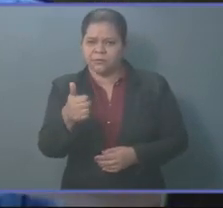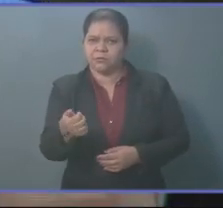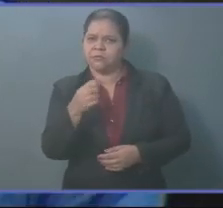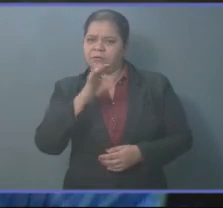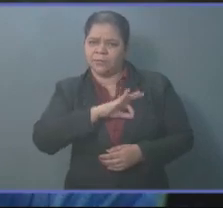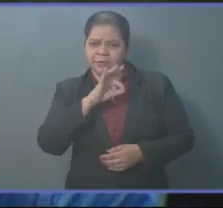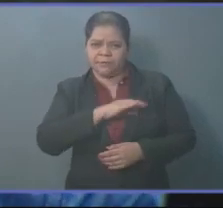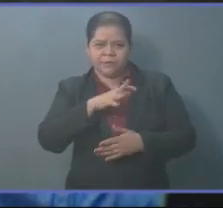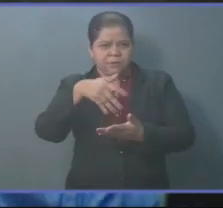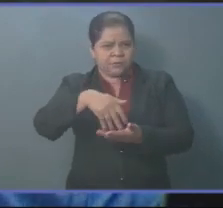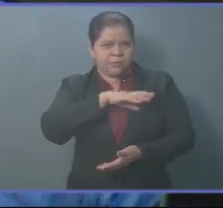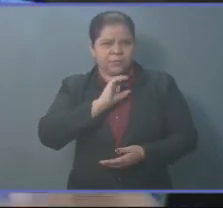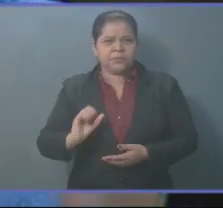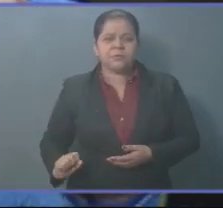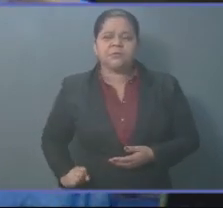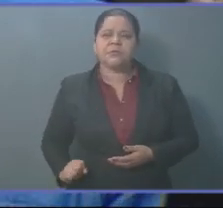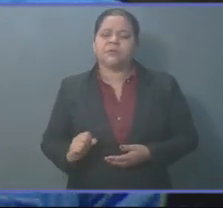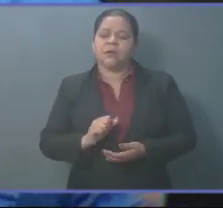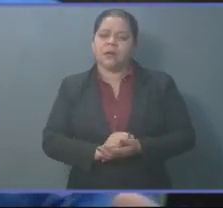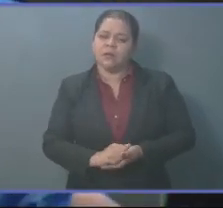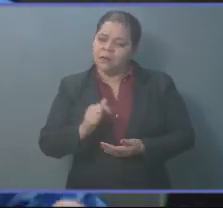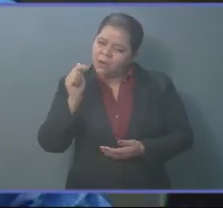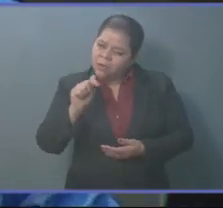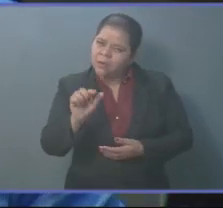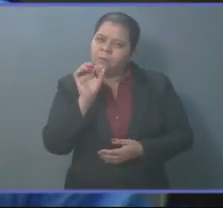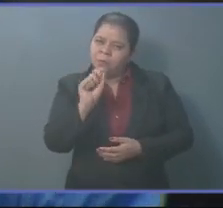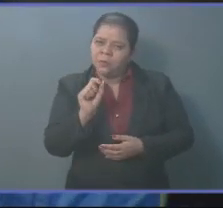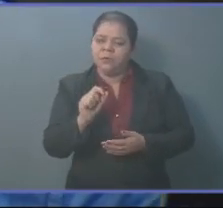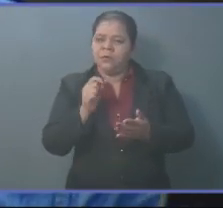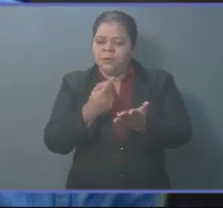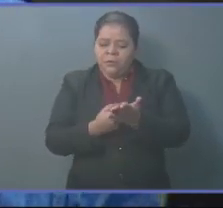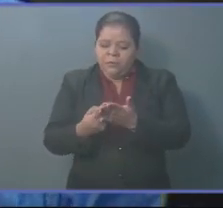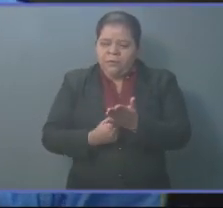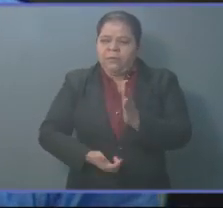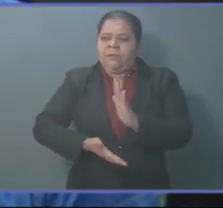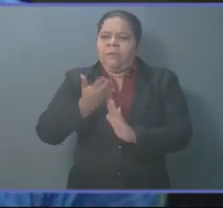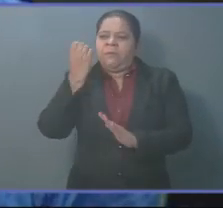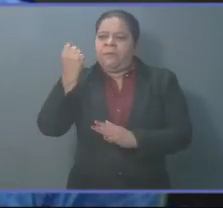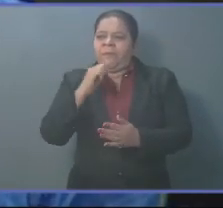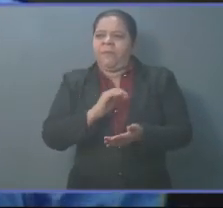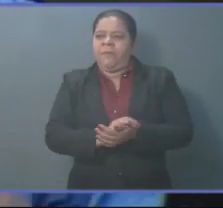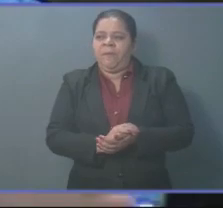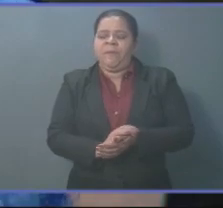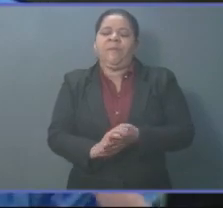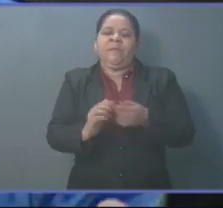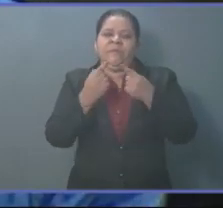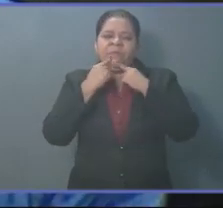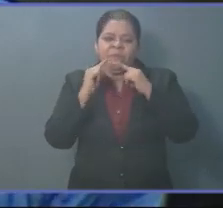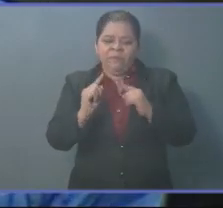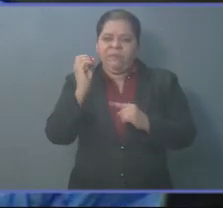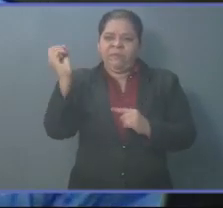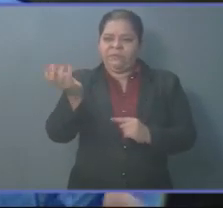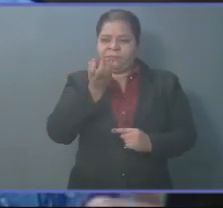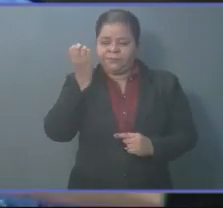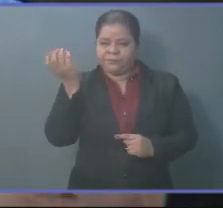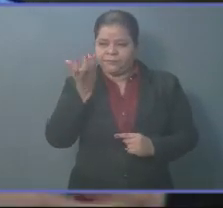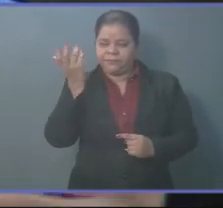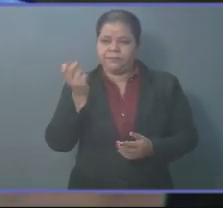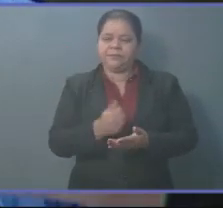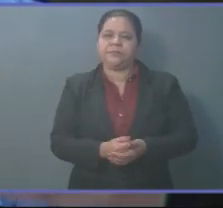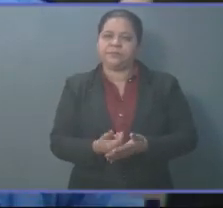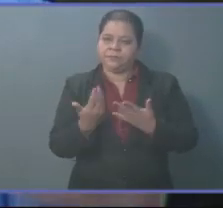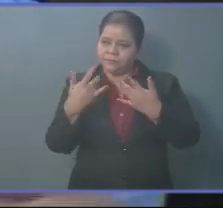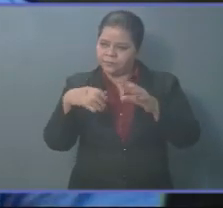de la población salvadoreña. Y hay puntos de discusión medulares. La declaratoria de emergencia le da